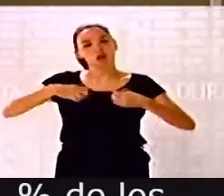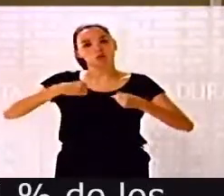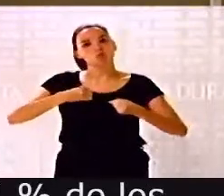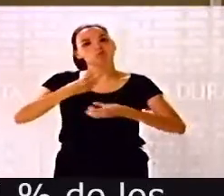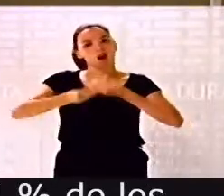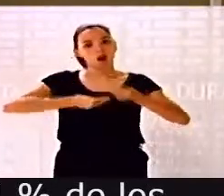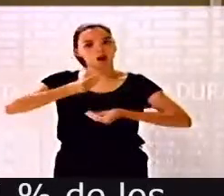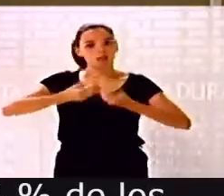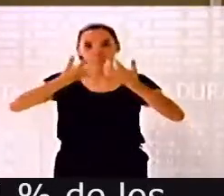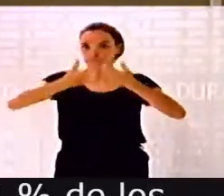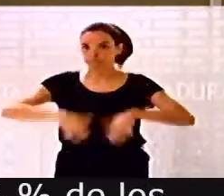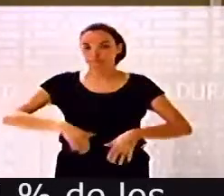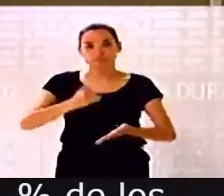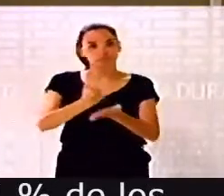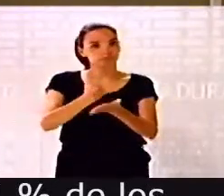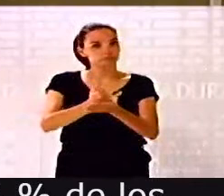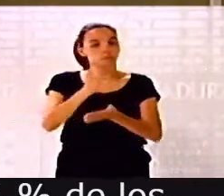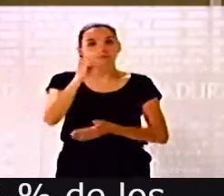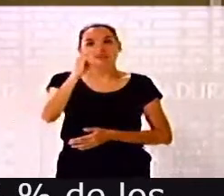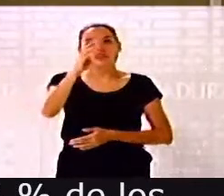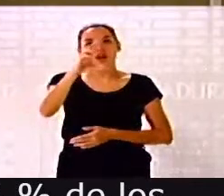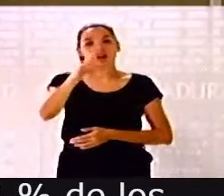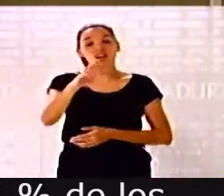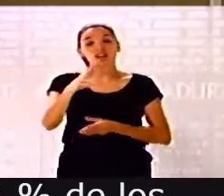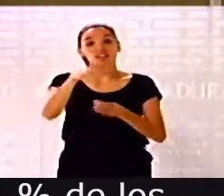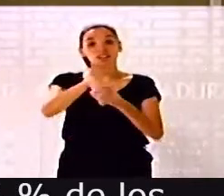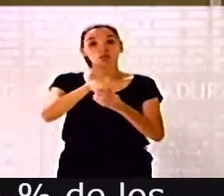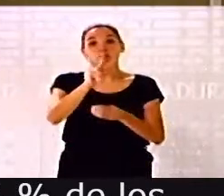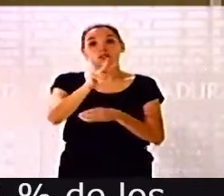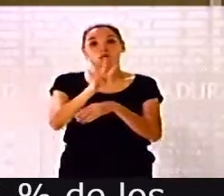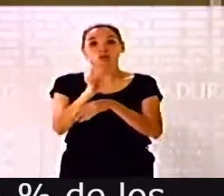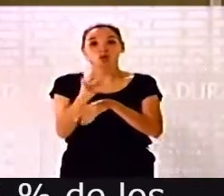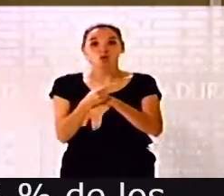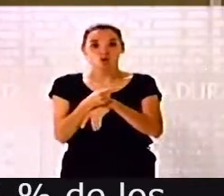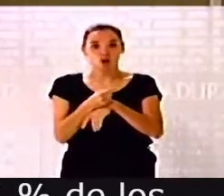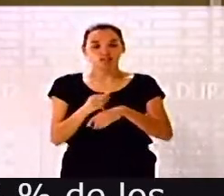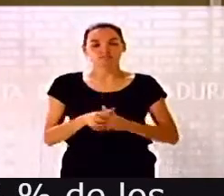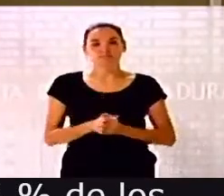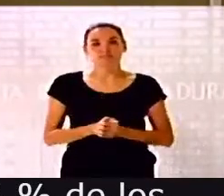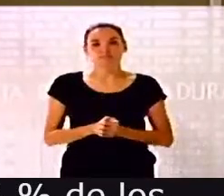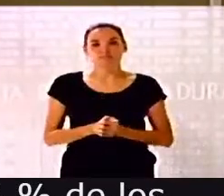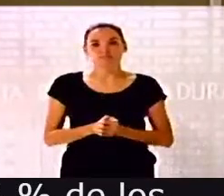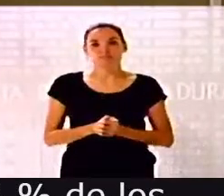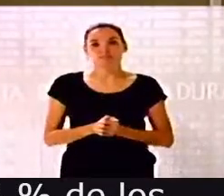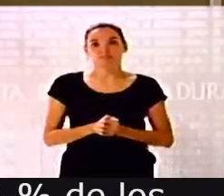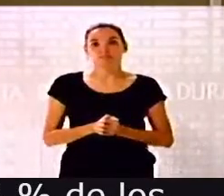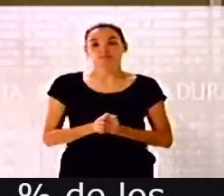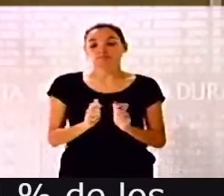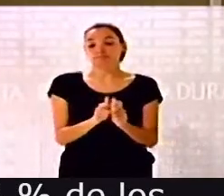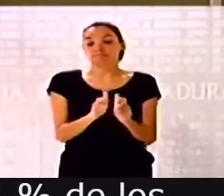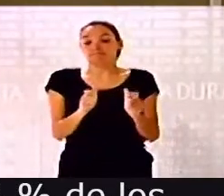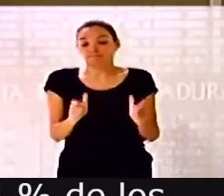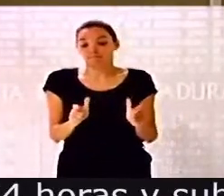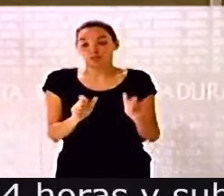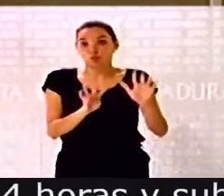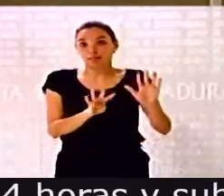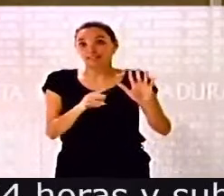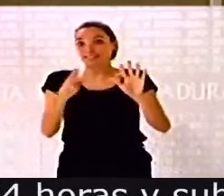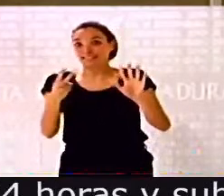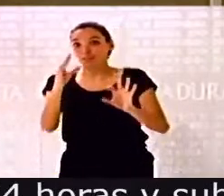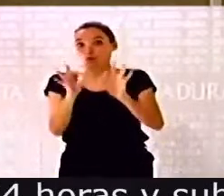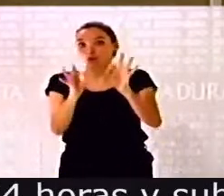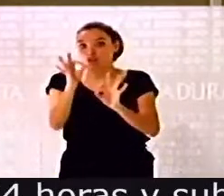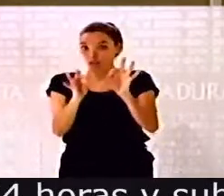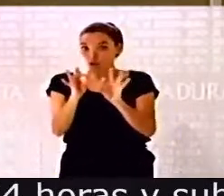se les realiza la PCR en las primeras 24 horas. Y este porcentaje sube al 97% si los